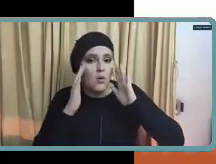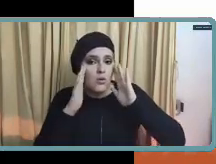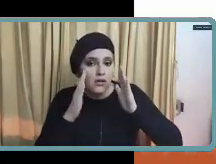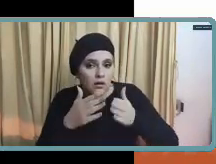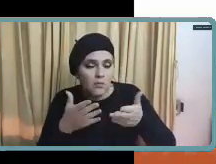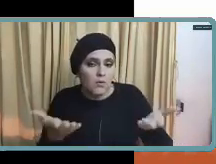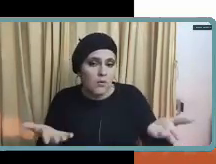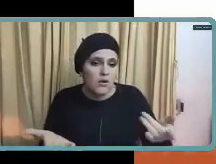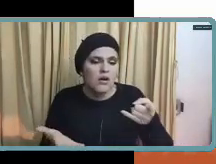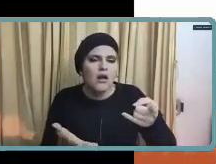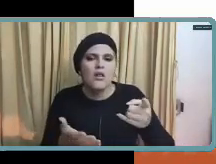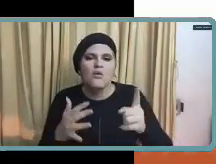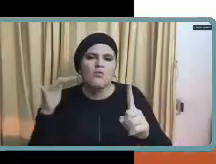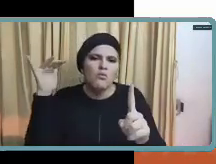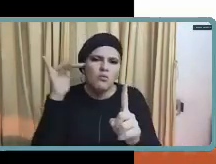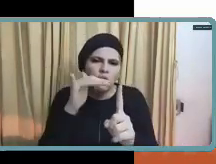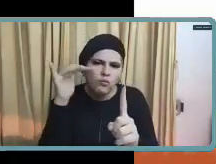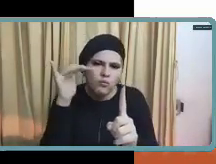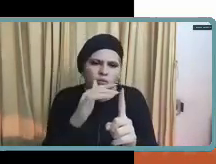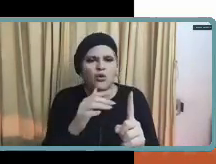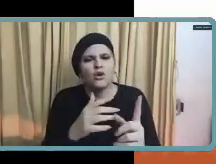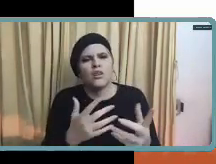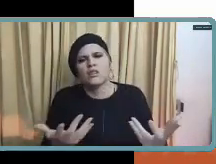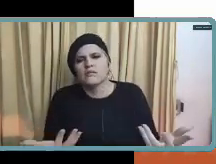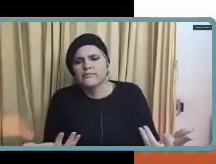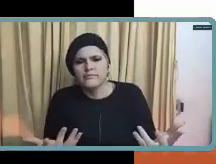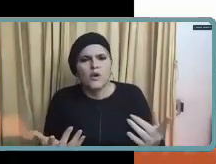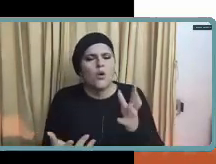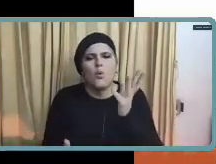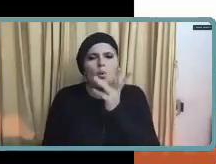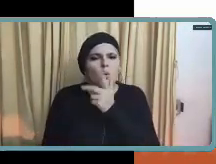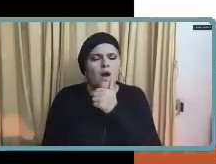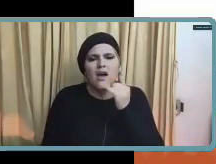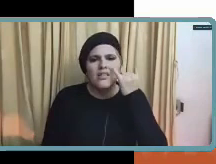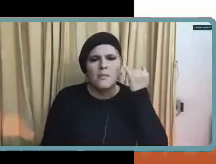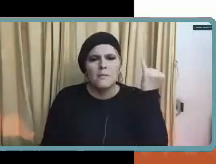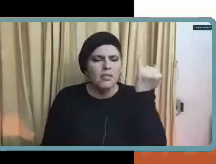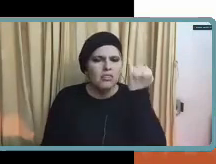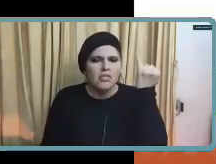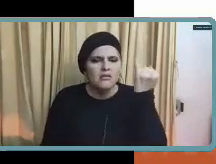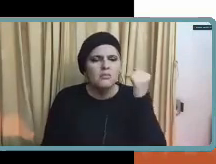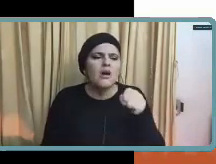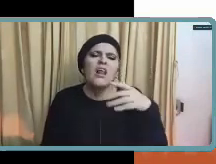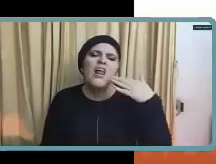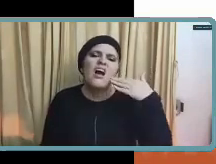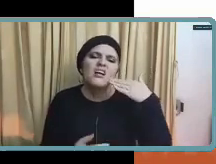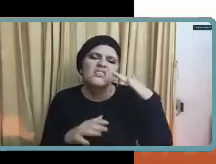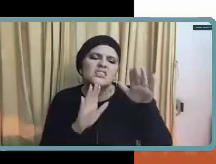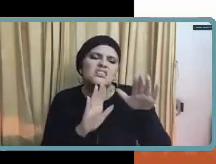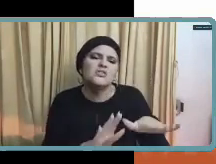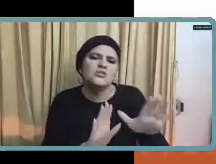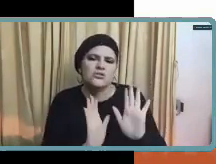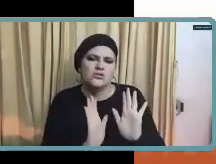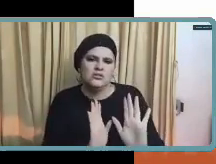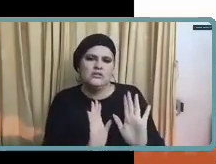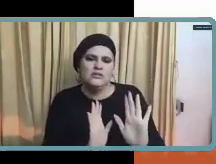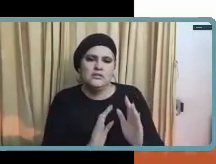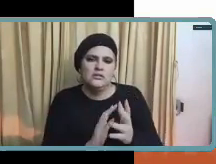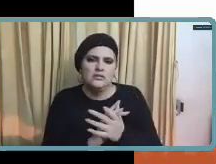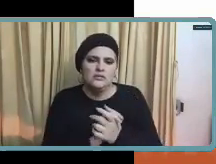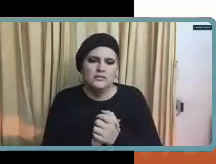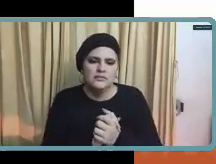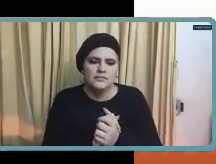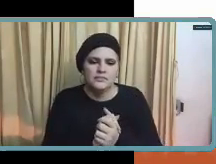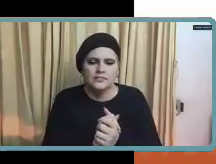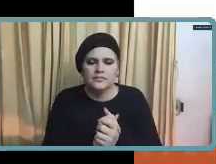bullying, no tienen una autonomía porque se infantilizan a los niños, no se les